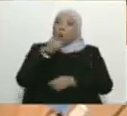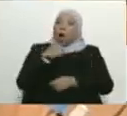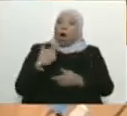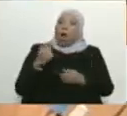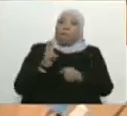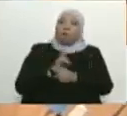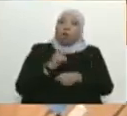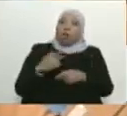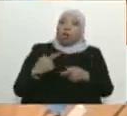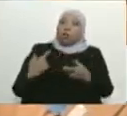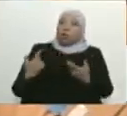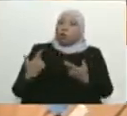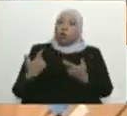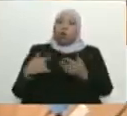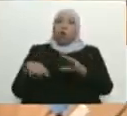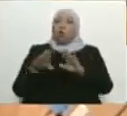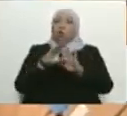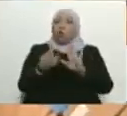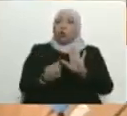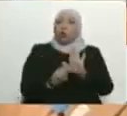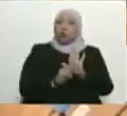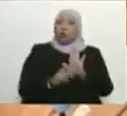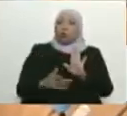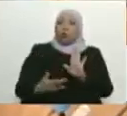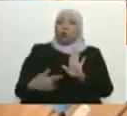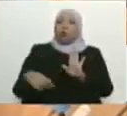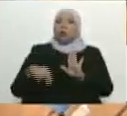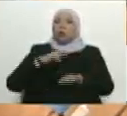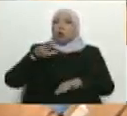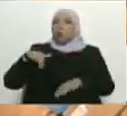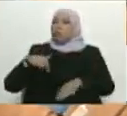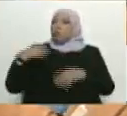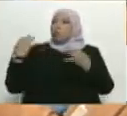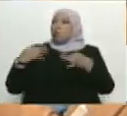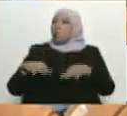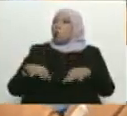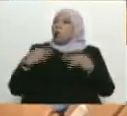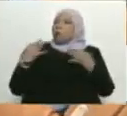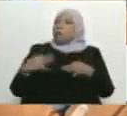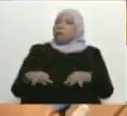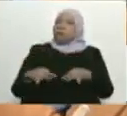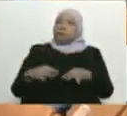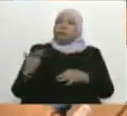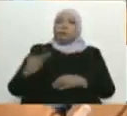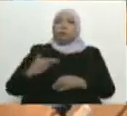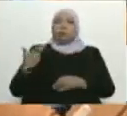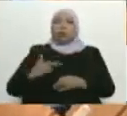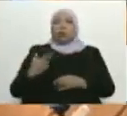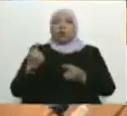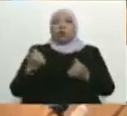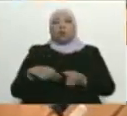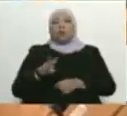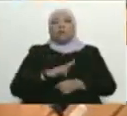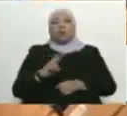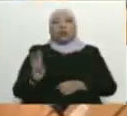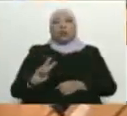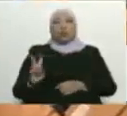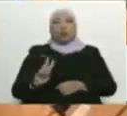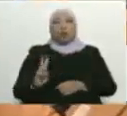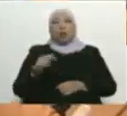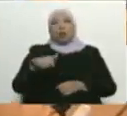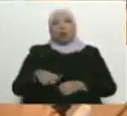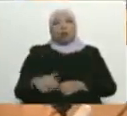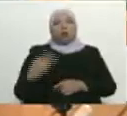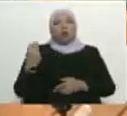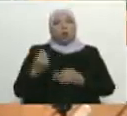violación concreta de la Constitución y nuestra normativa legal, importantes recursos de la República. Hoy vemos